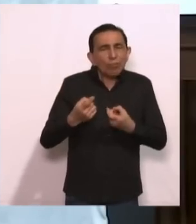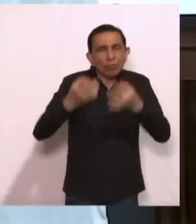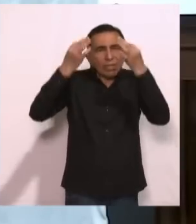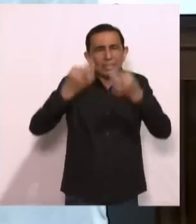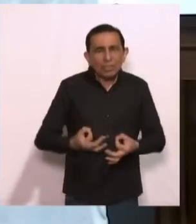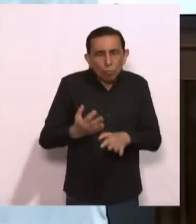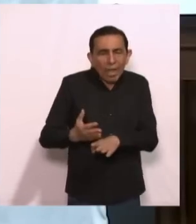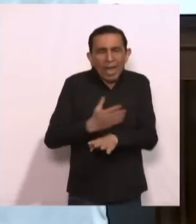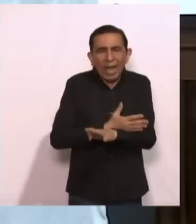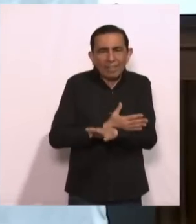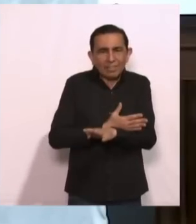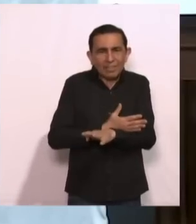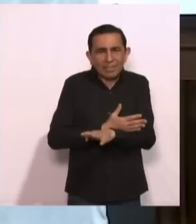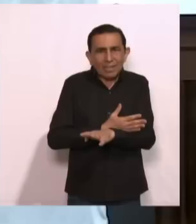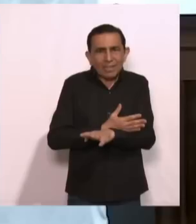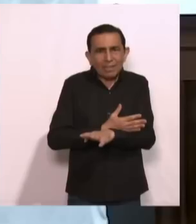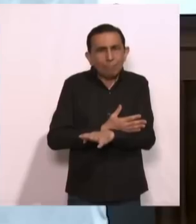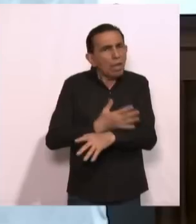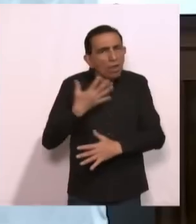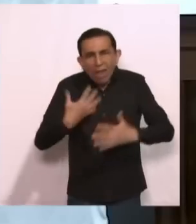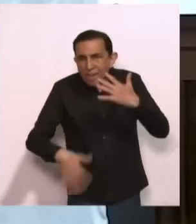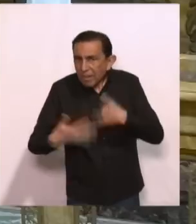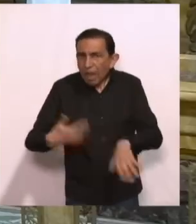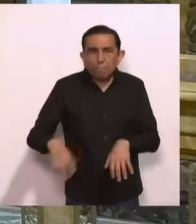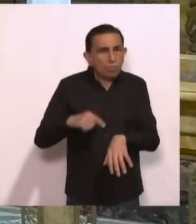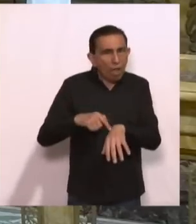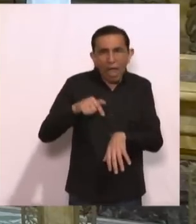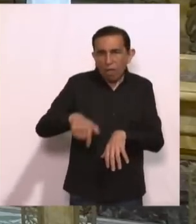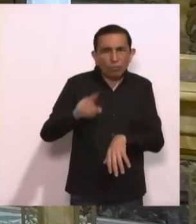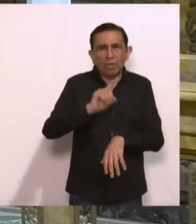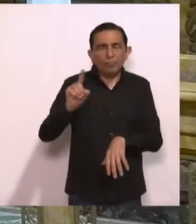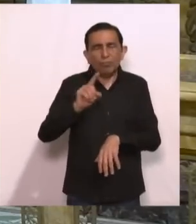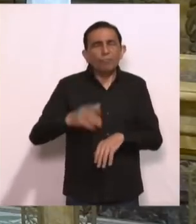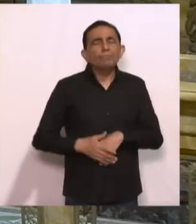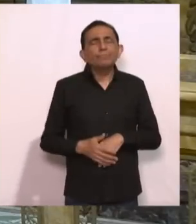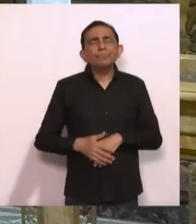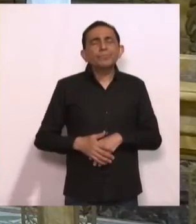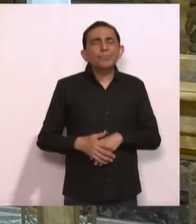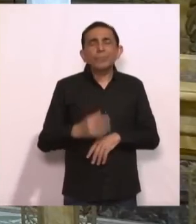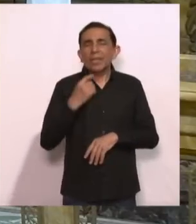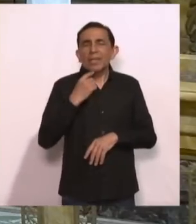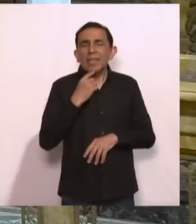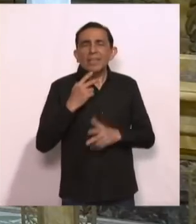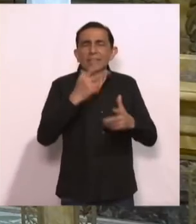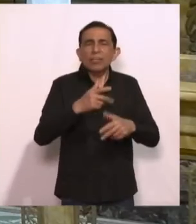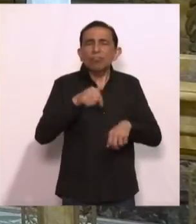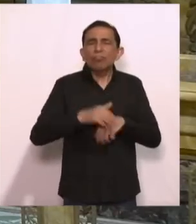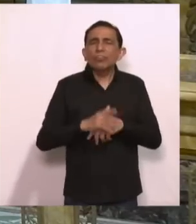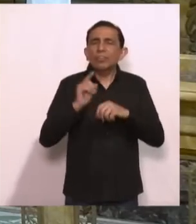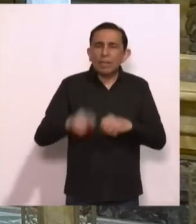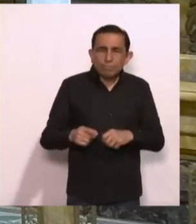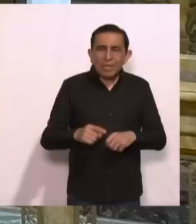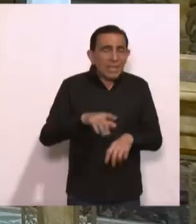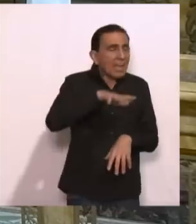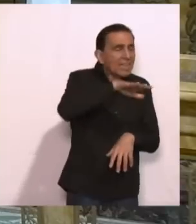antes, pero no llegará tan pronto el fin. Después les dijo: se levantará nación